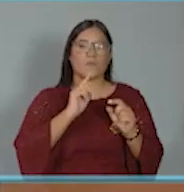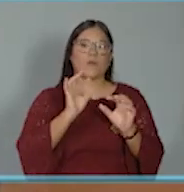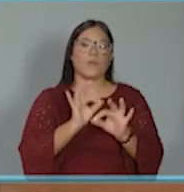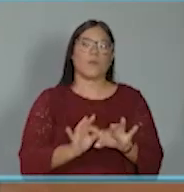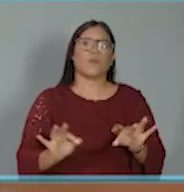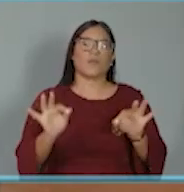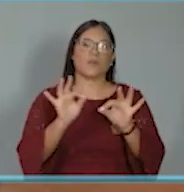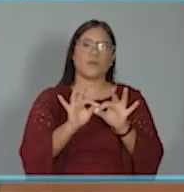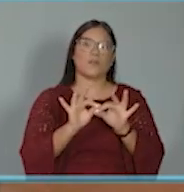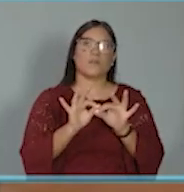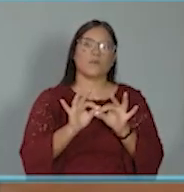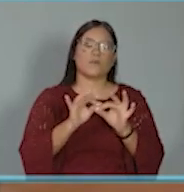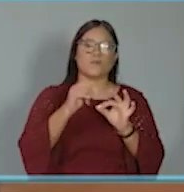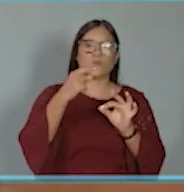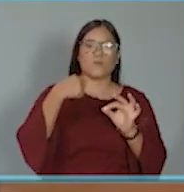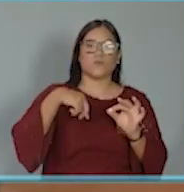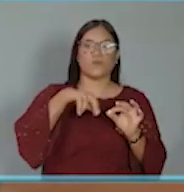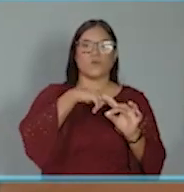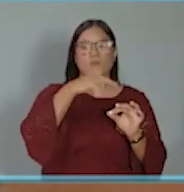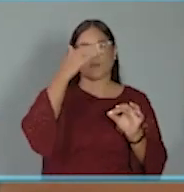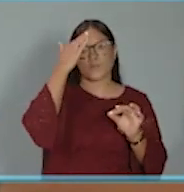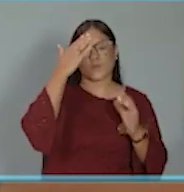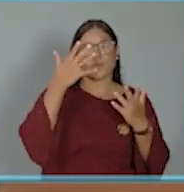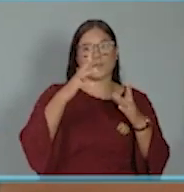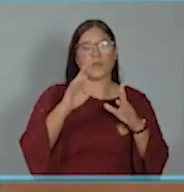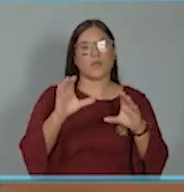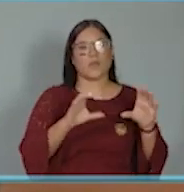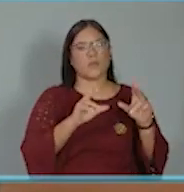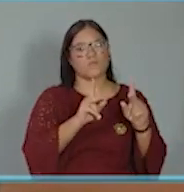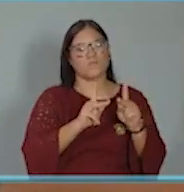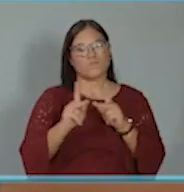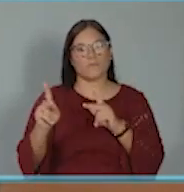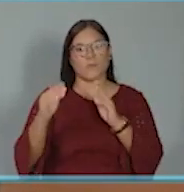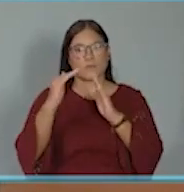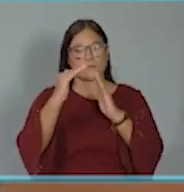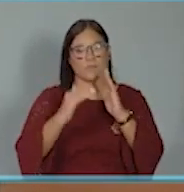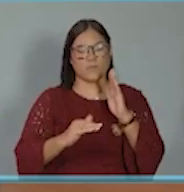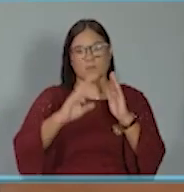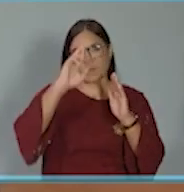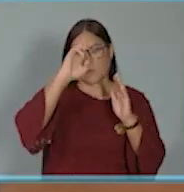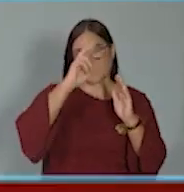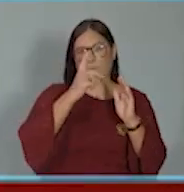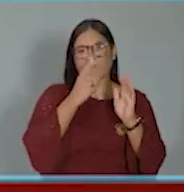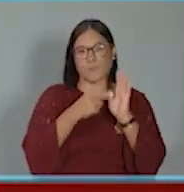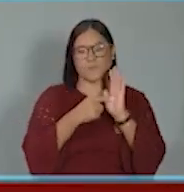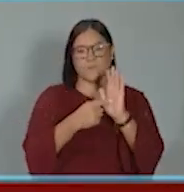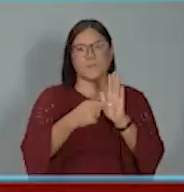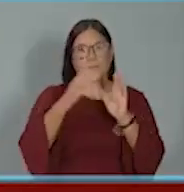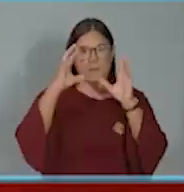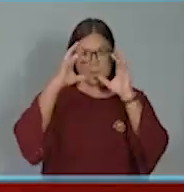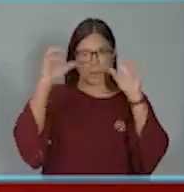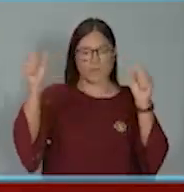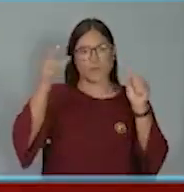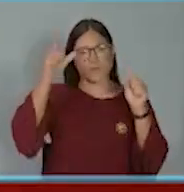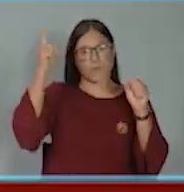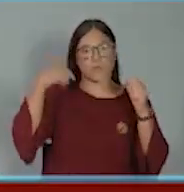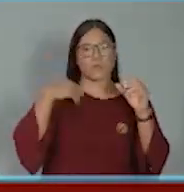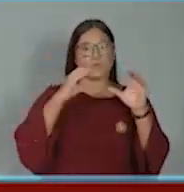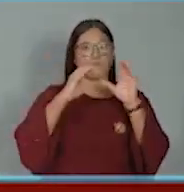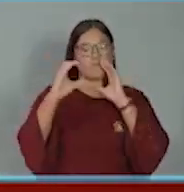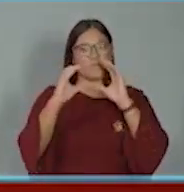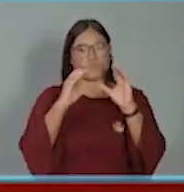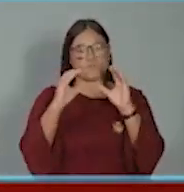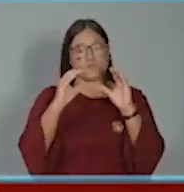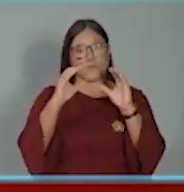fue importante porque nosotros sabíamos hecho ya inclusive al presidente de la república habíamos comunicado también con el ministro